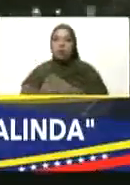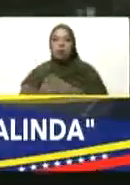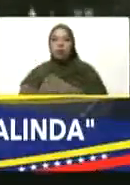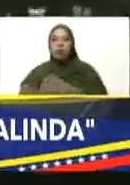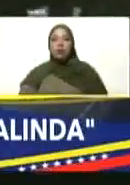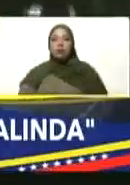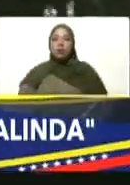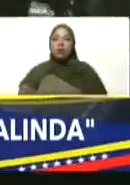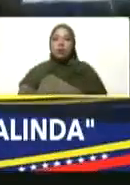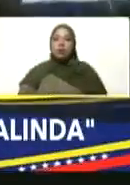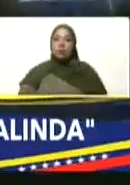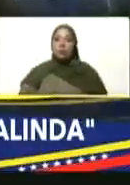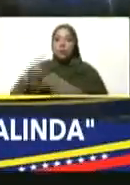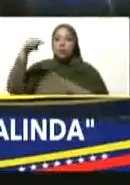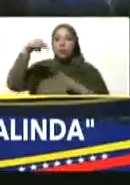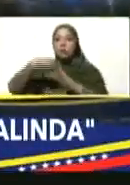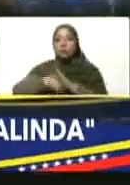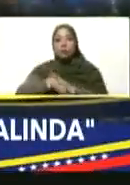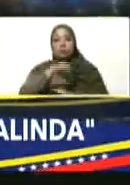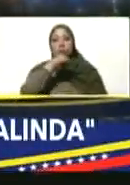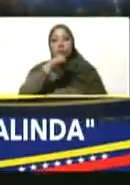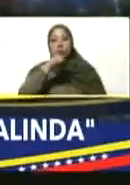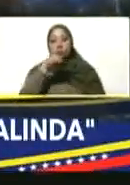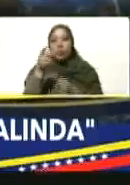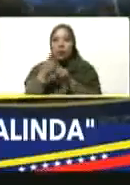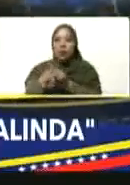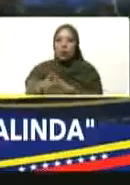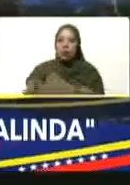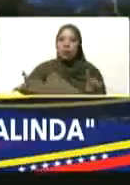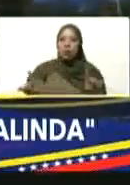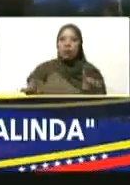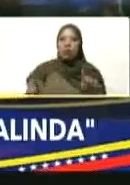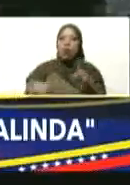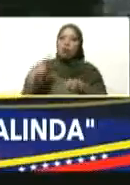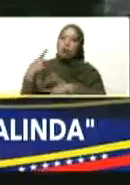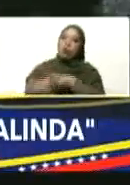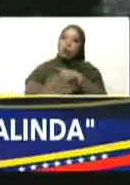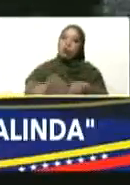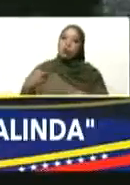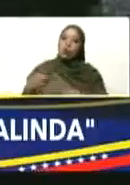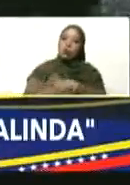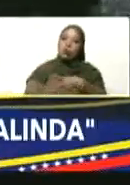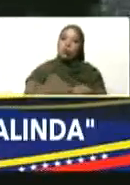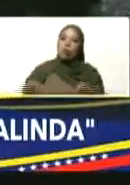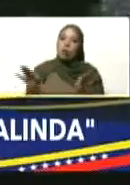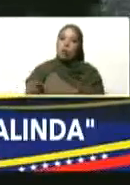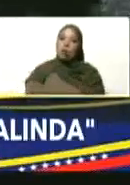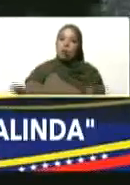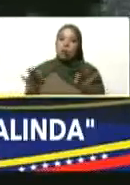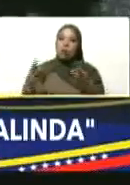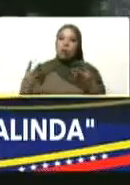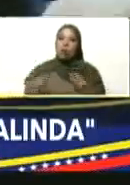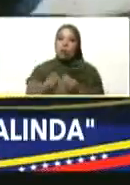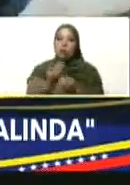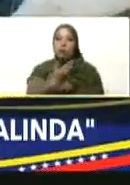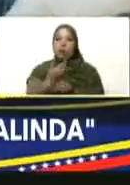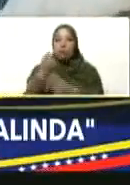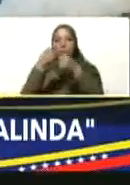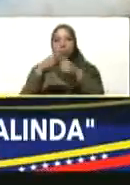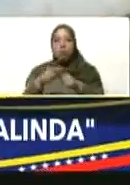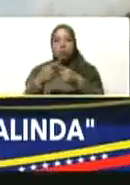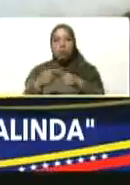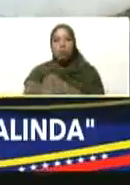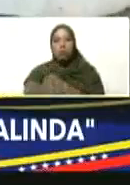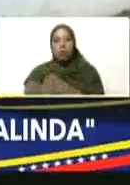sumergido, inmerso en una dinámica de alta producción. Y no solamente, compañero presidente